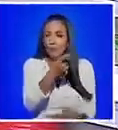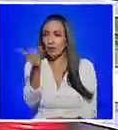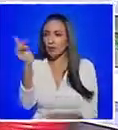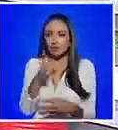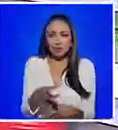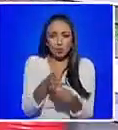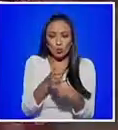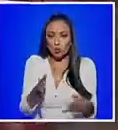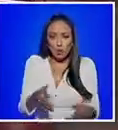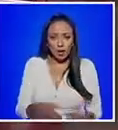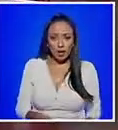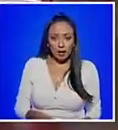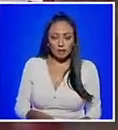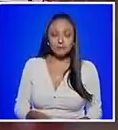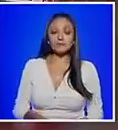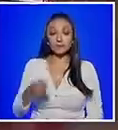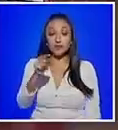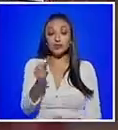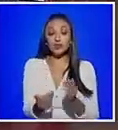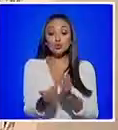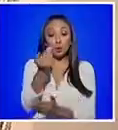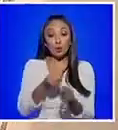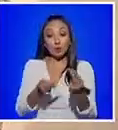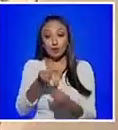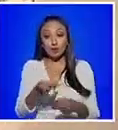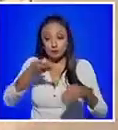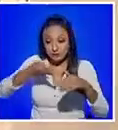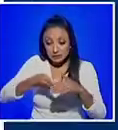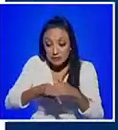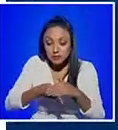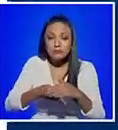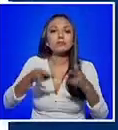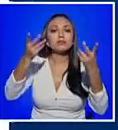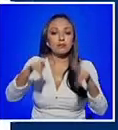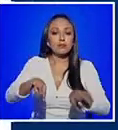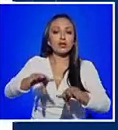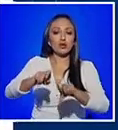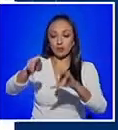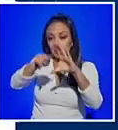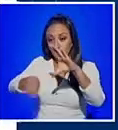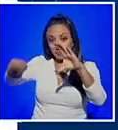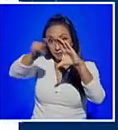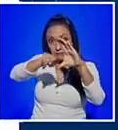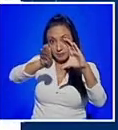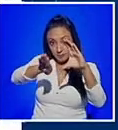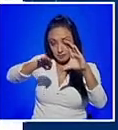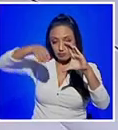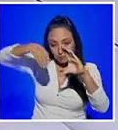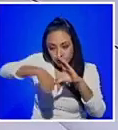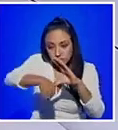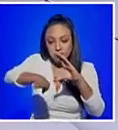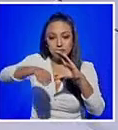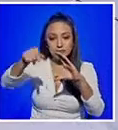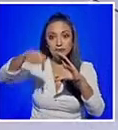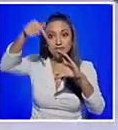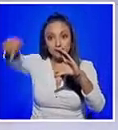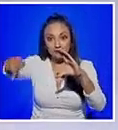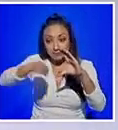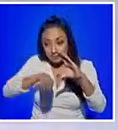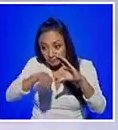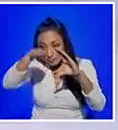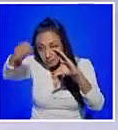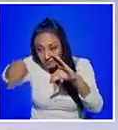Un local comercial que está por abrir sus puertas también fue robado. Por aquí perforaron la primera pared para ingresar al otro